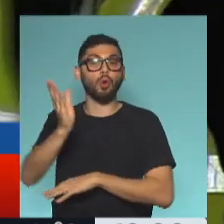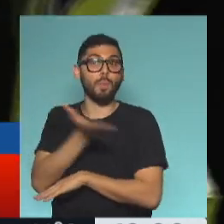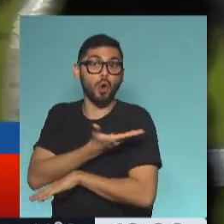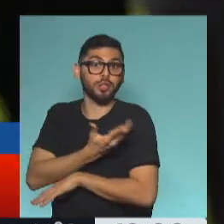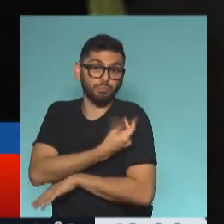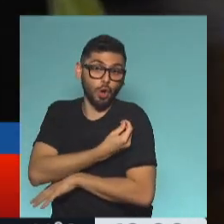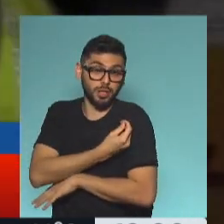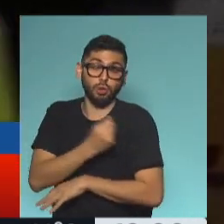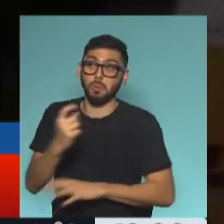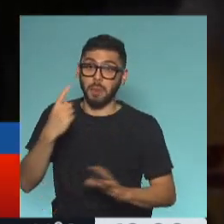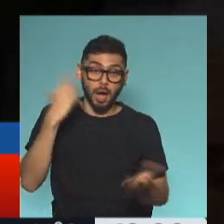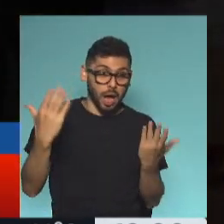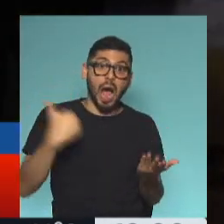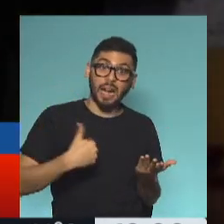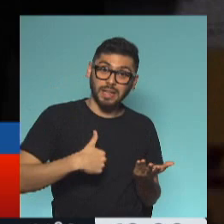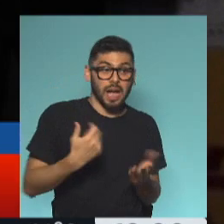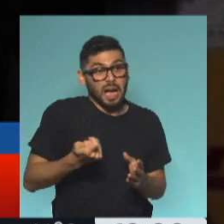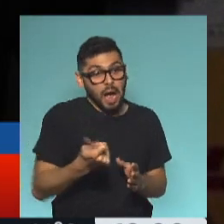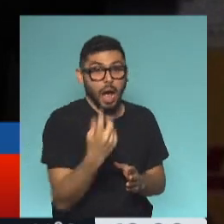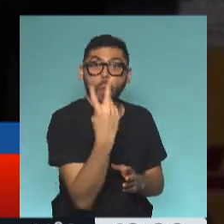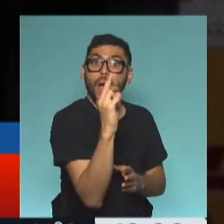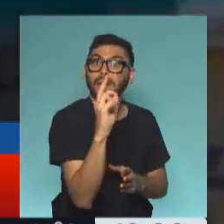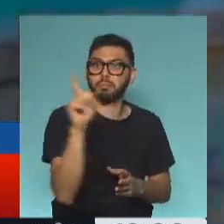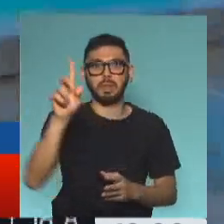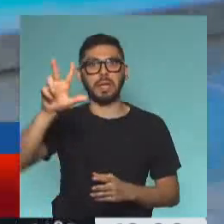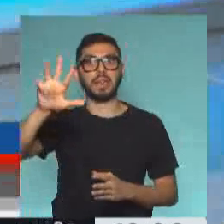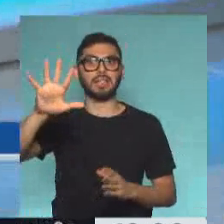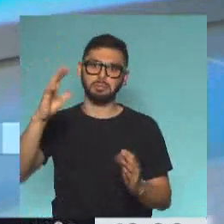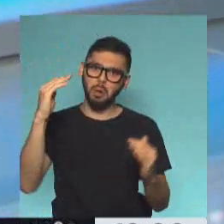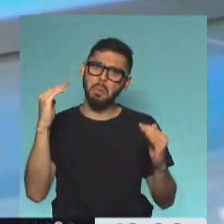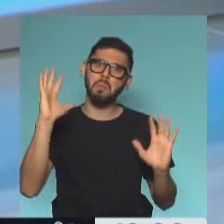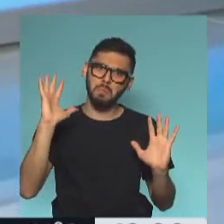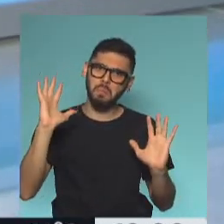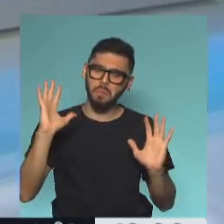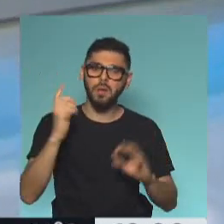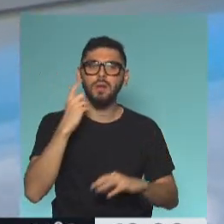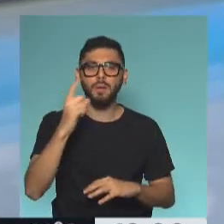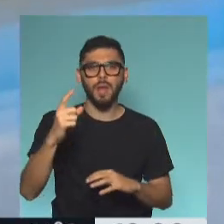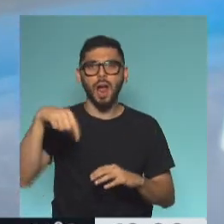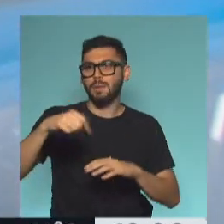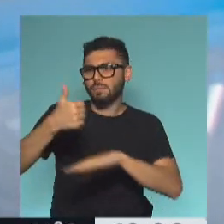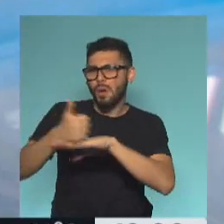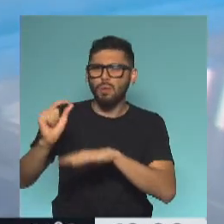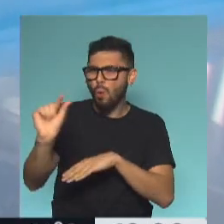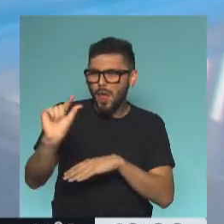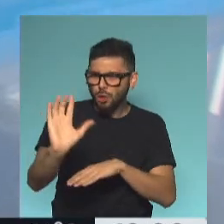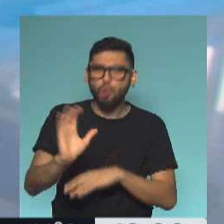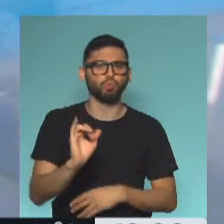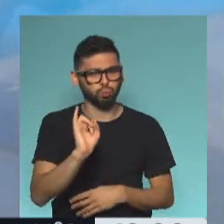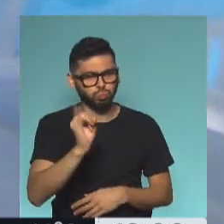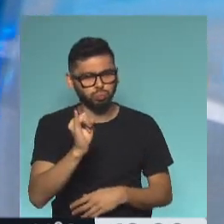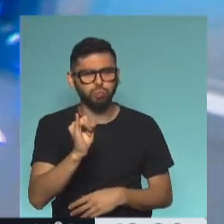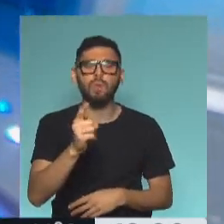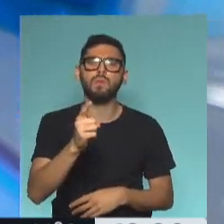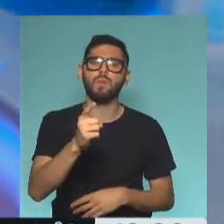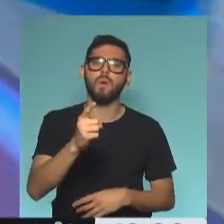adelante aquí en nuestro país, en la Argentina. Muy bien, aquí estamos en el estudio donde la información igualmente, aguardame Diana, claro que dos sí, minutos nada más,